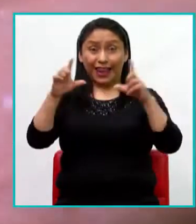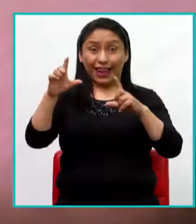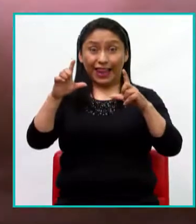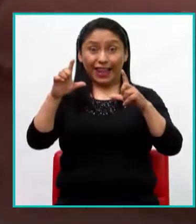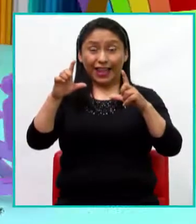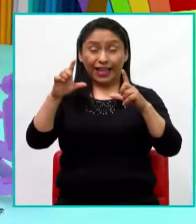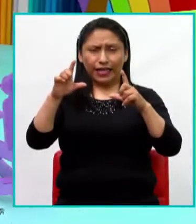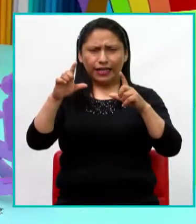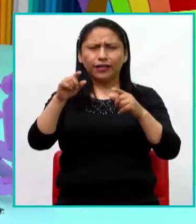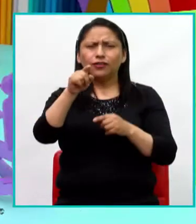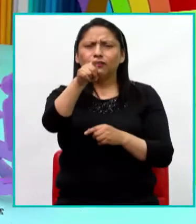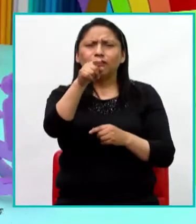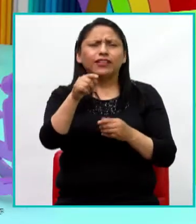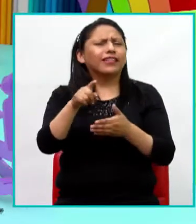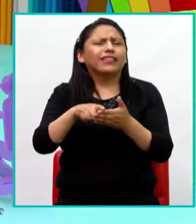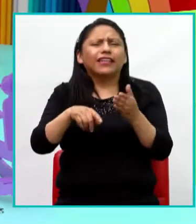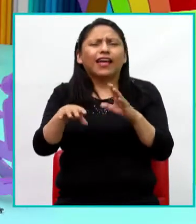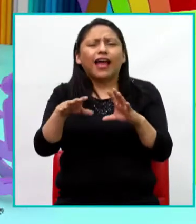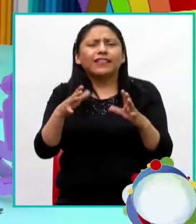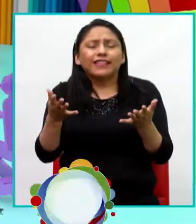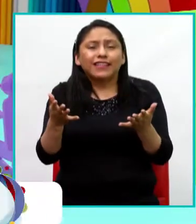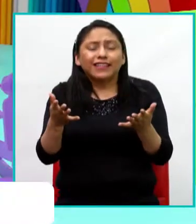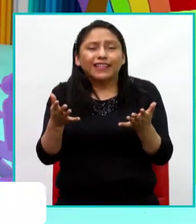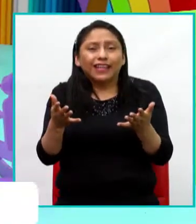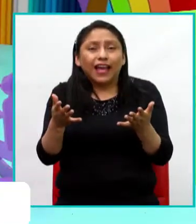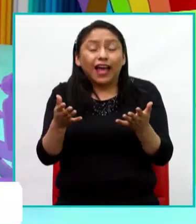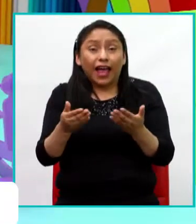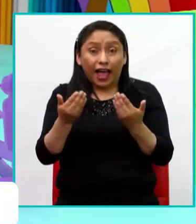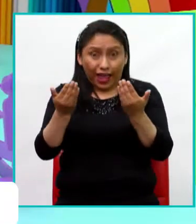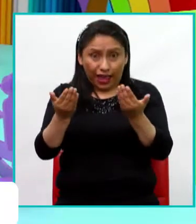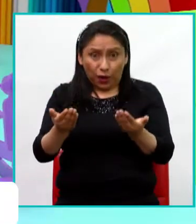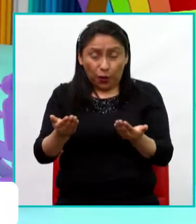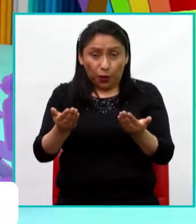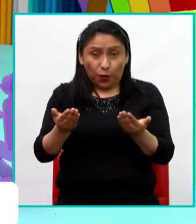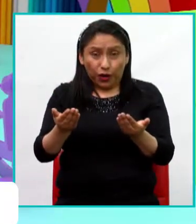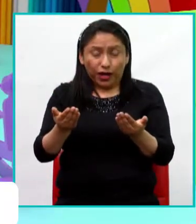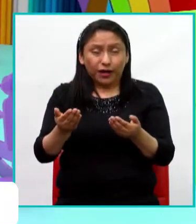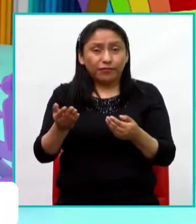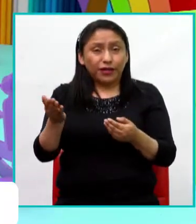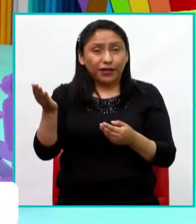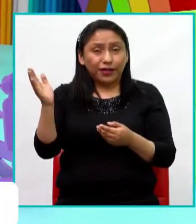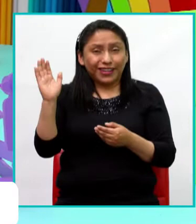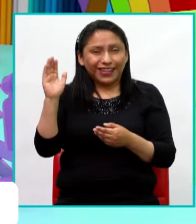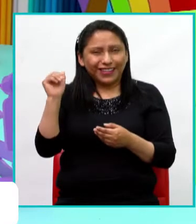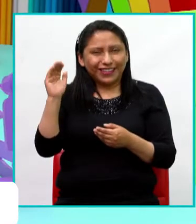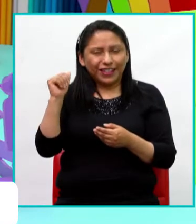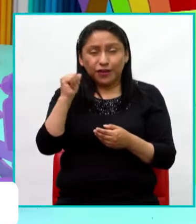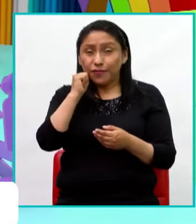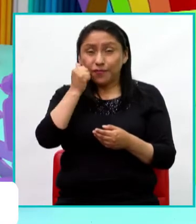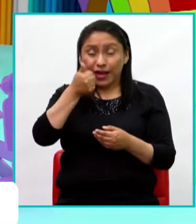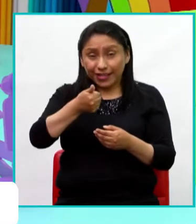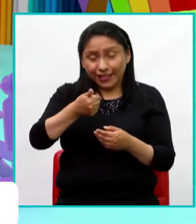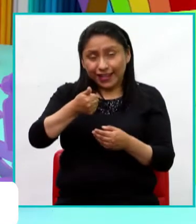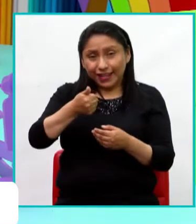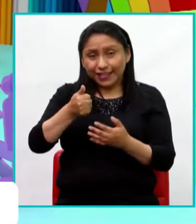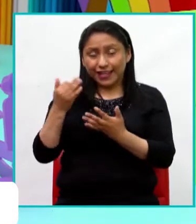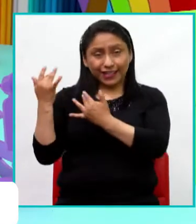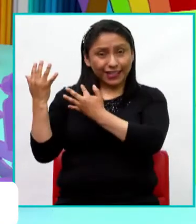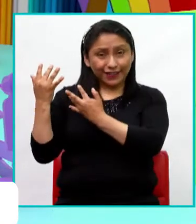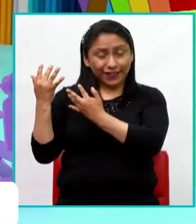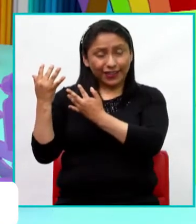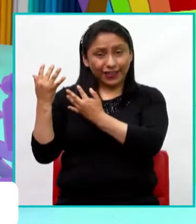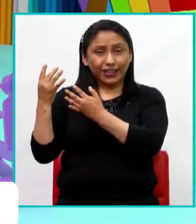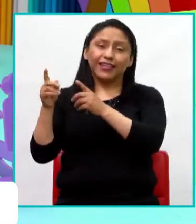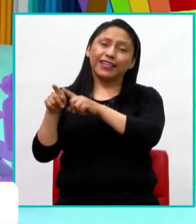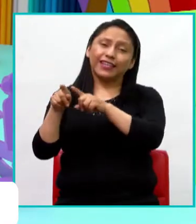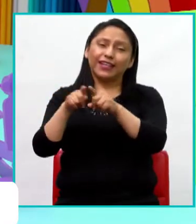¡Terminé mi círculo! ¿Qué pueden hacer ustedes? Ahora me despido de ustedes, los espero mañana y les